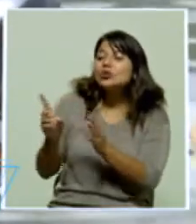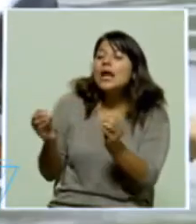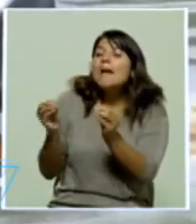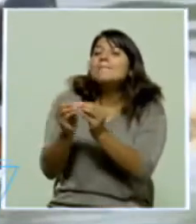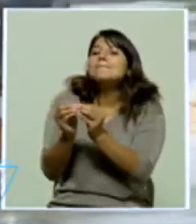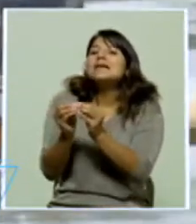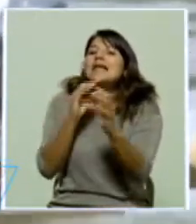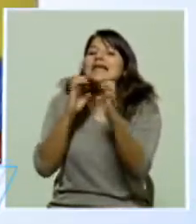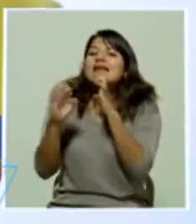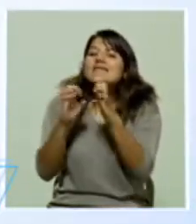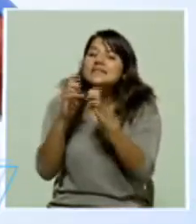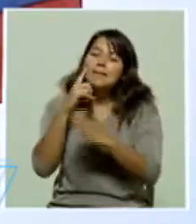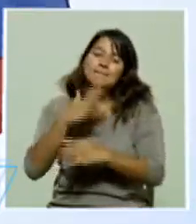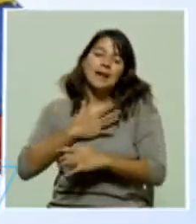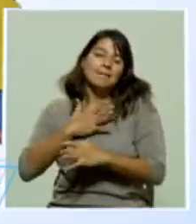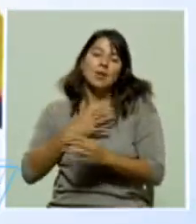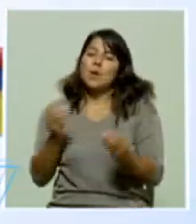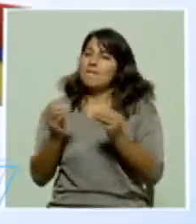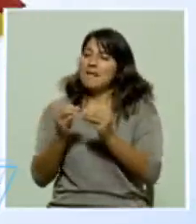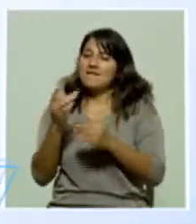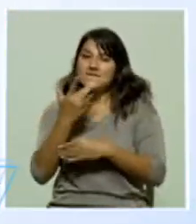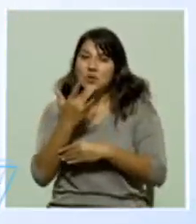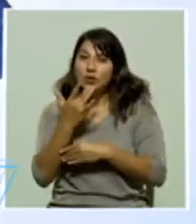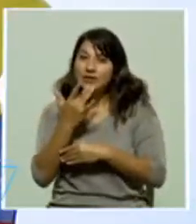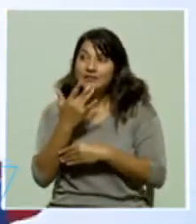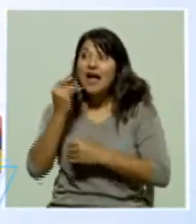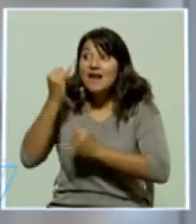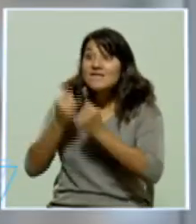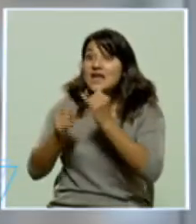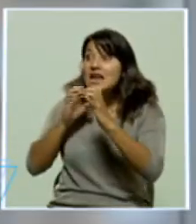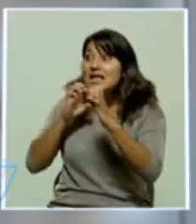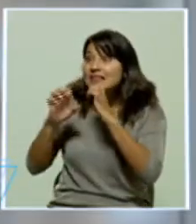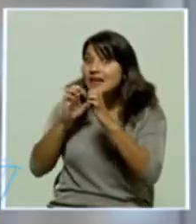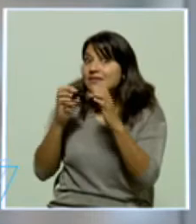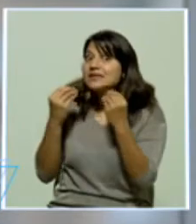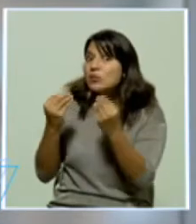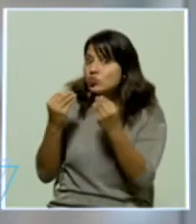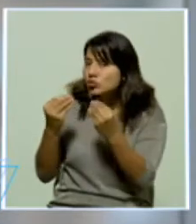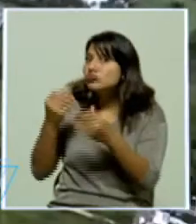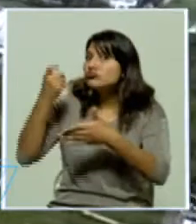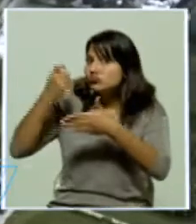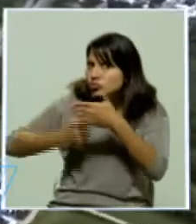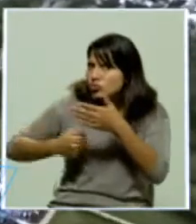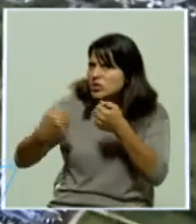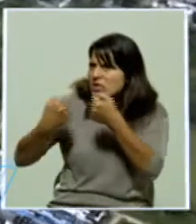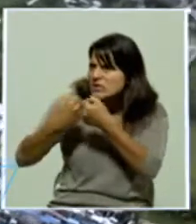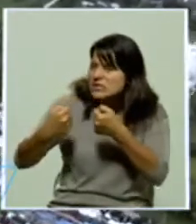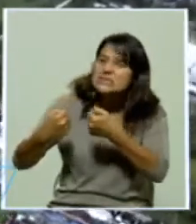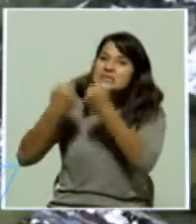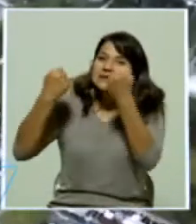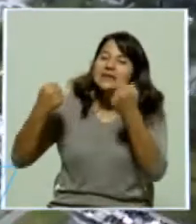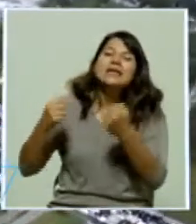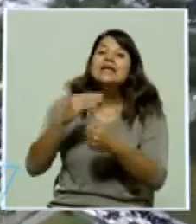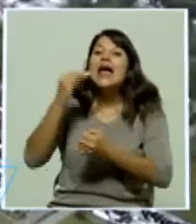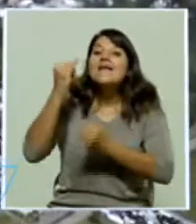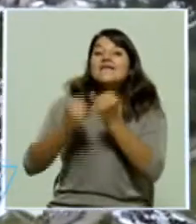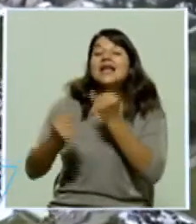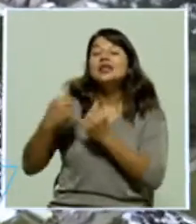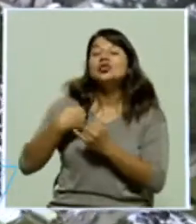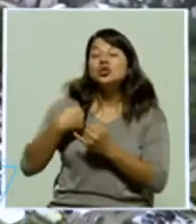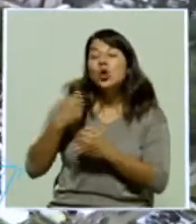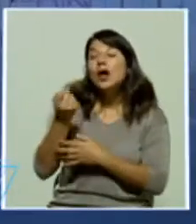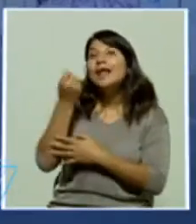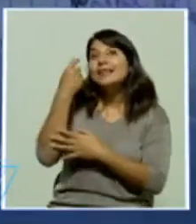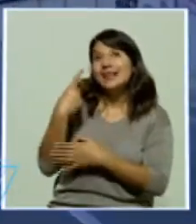entonces eran entrevistas muy retadoras también, que al final entendí y fui aprendiendo y sigo aprendiendo de cómo lograr que